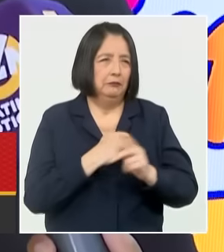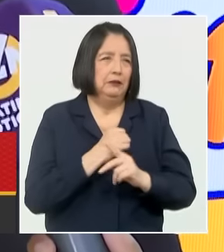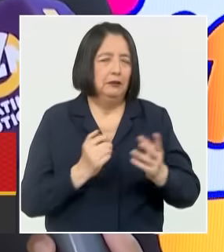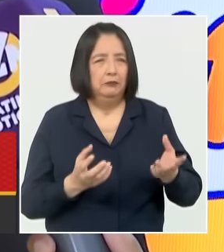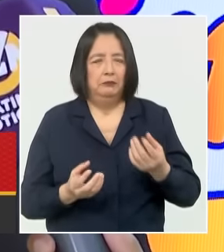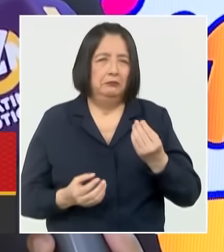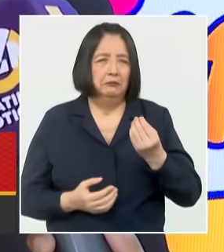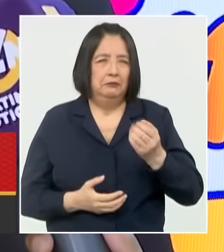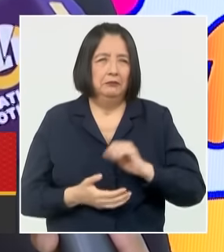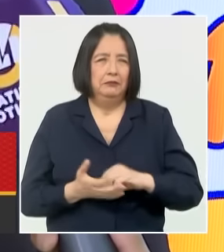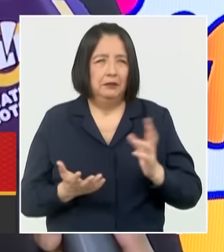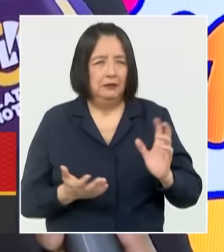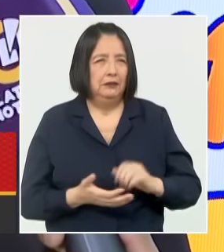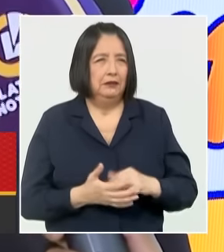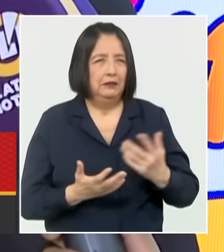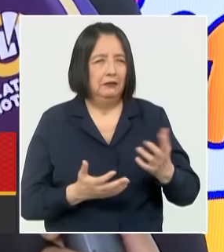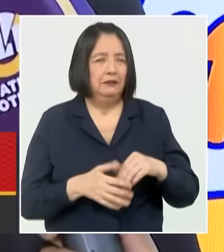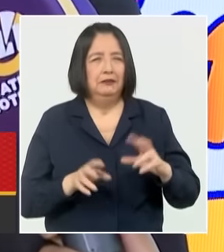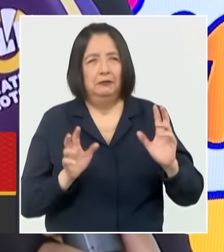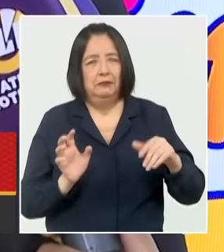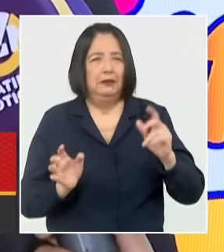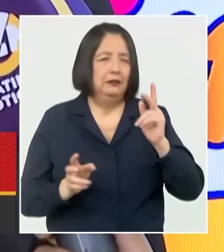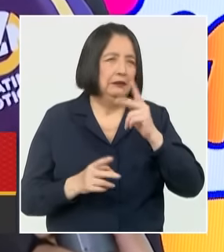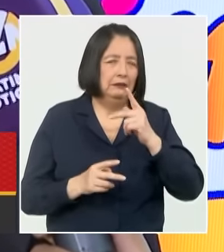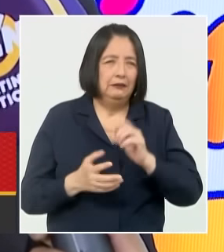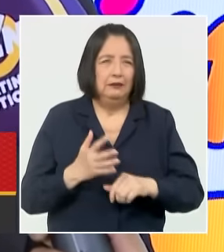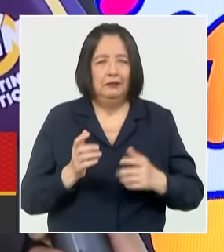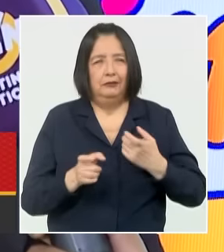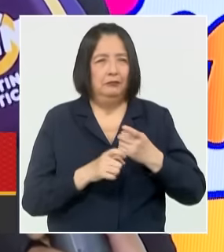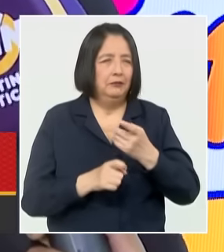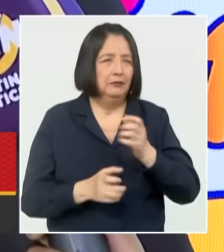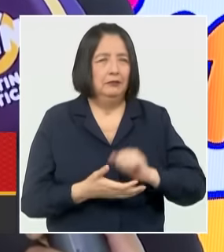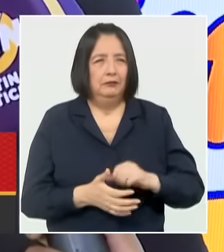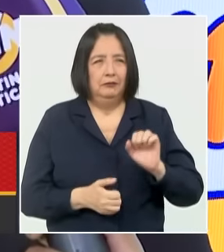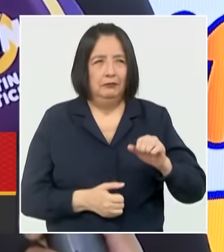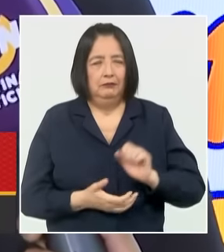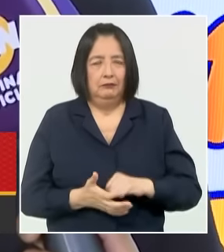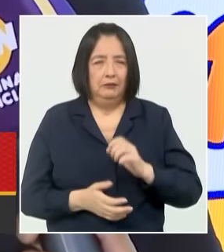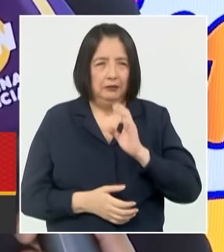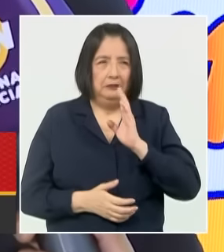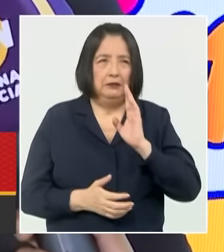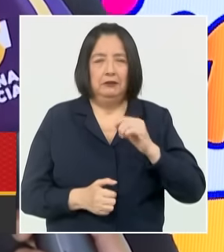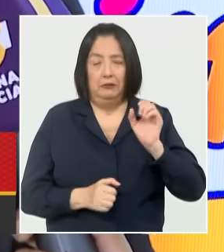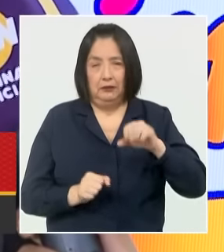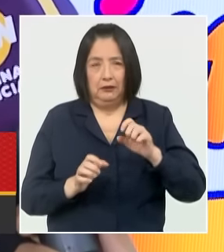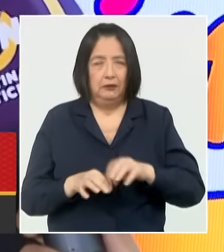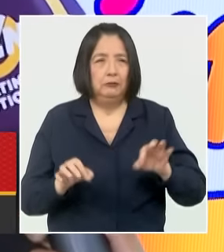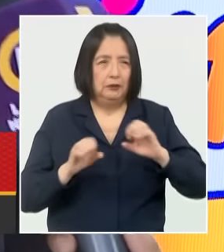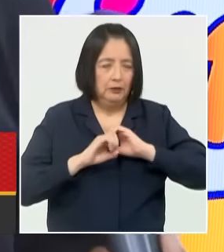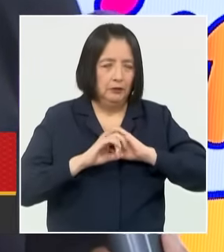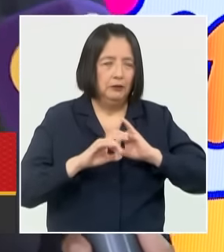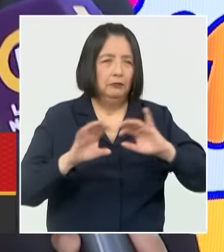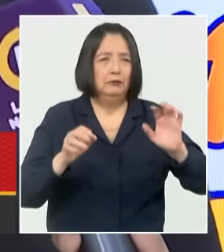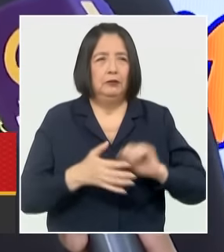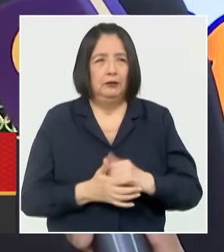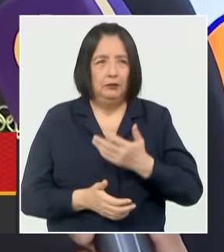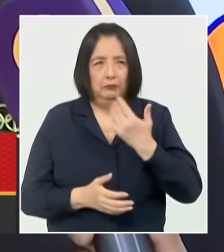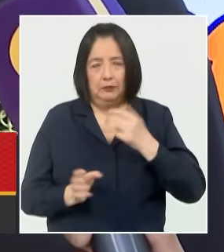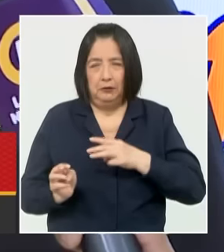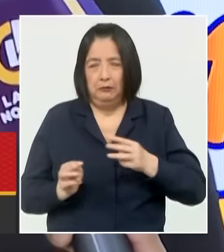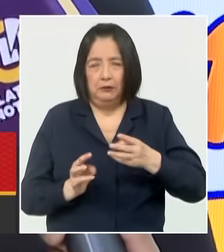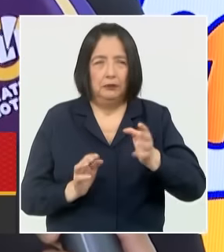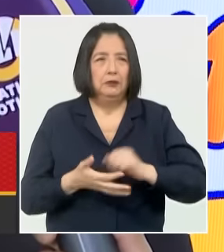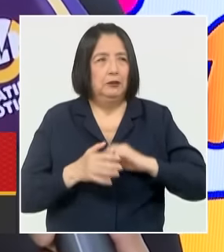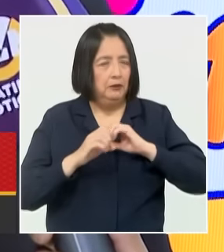por qué metemos tanto el tema del TikTok con comedia y todo, cuando no hay que perder seriedad, y para mí es importante la difusión, ¿no? Y la mejor manera